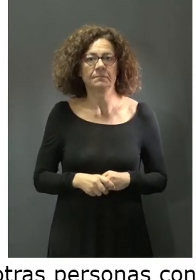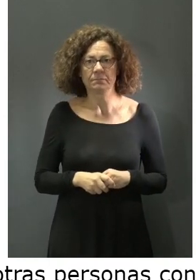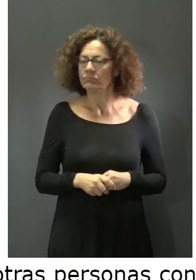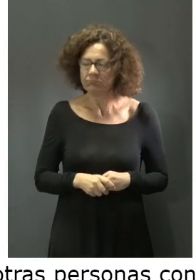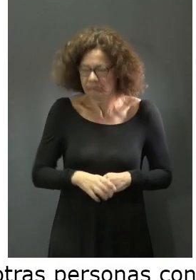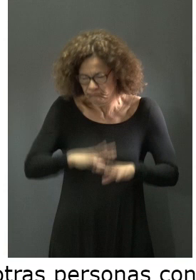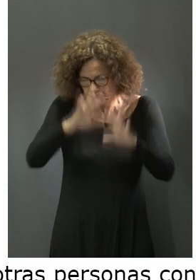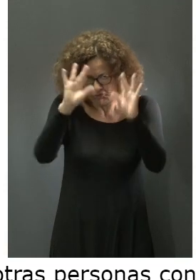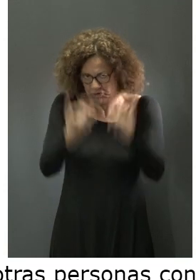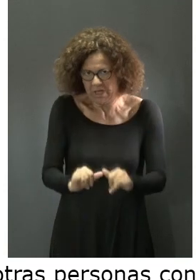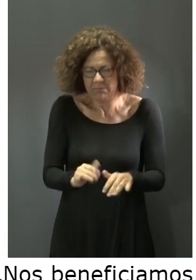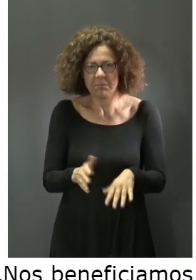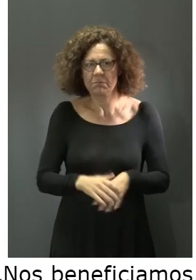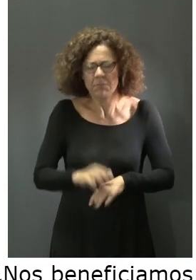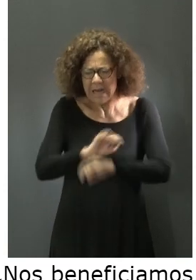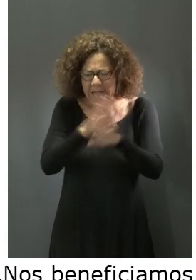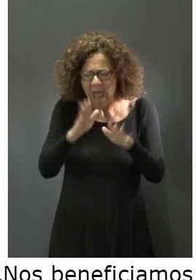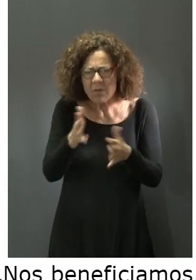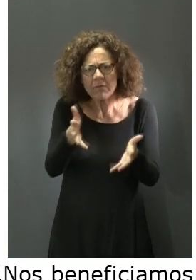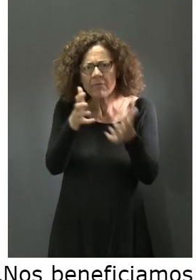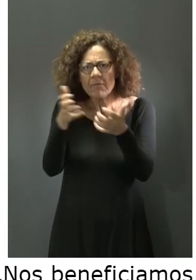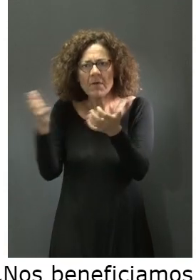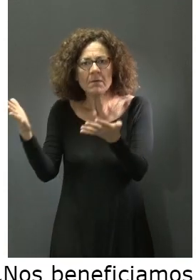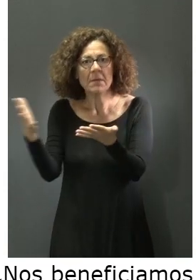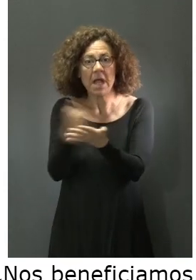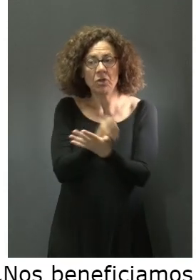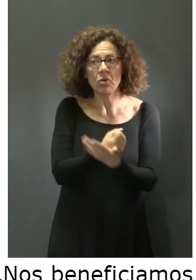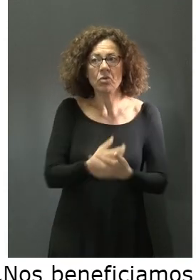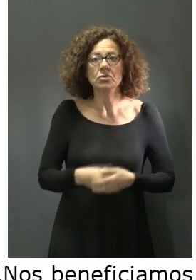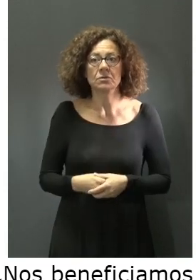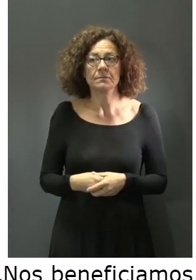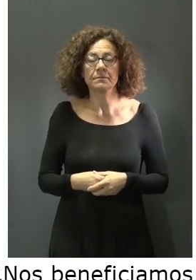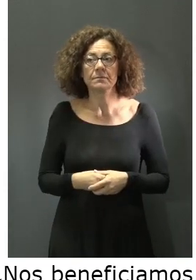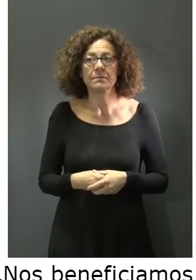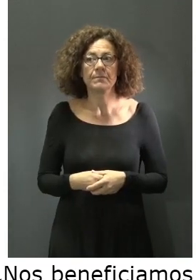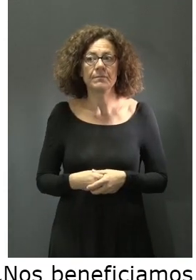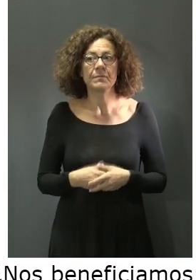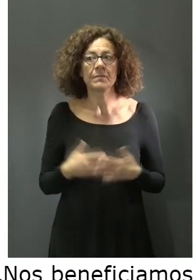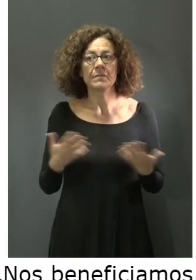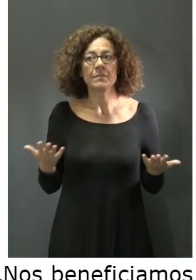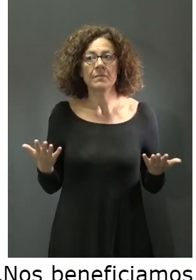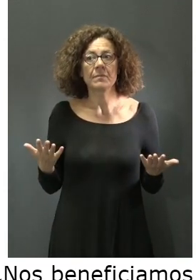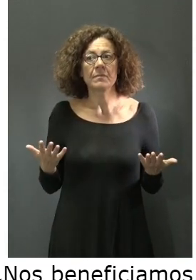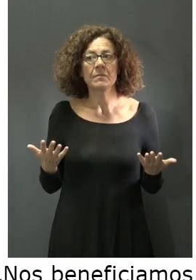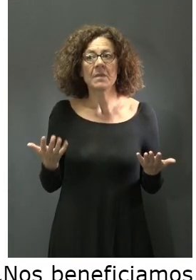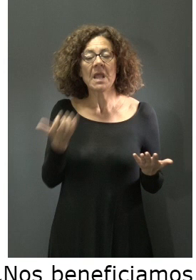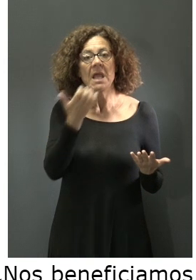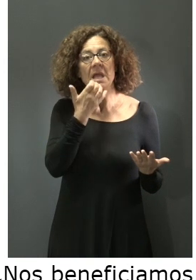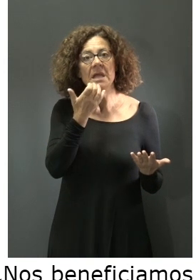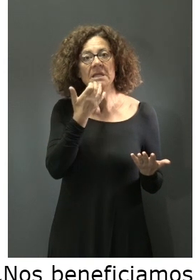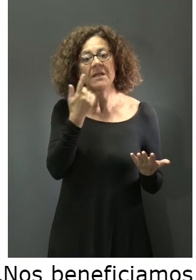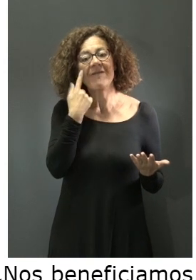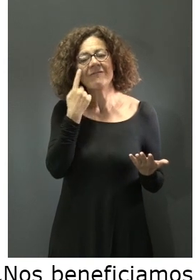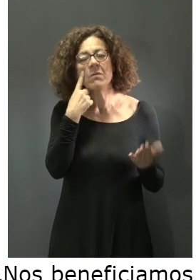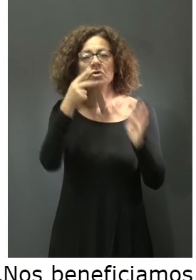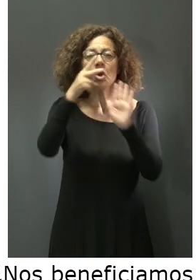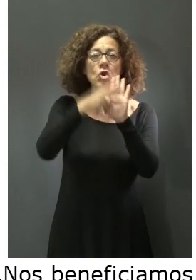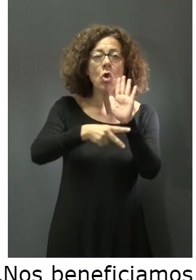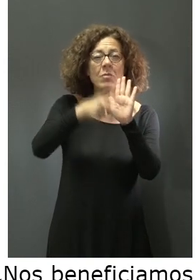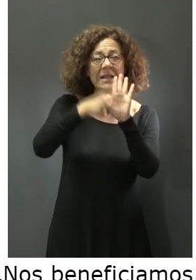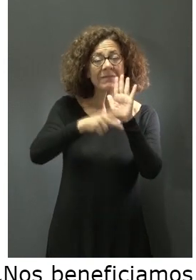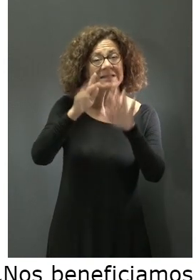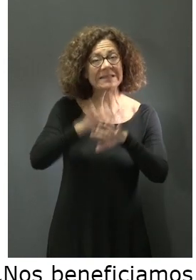Rotundamente sí. Claro que nos beneficiamos, pero es que, o sea, si le echamos un ojo a la normativa de